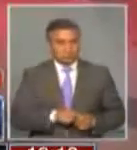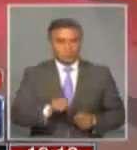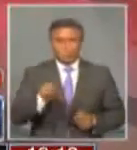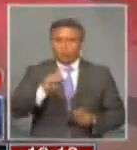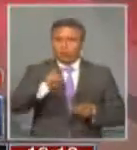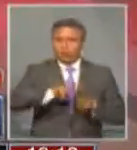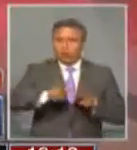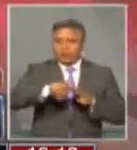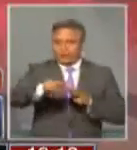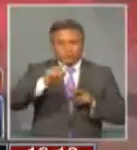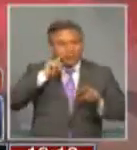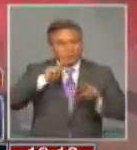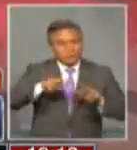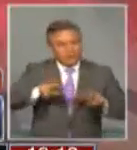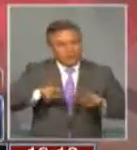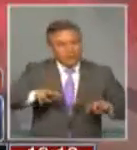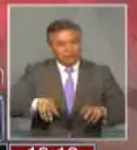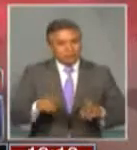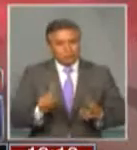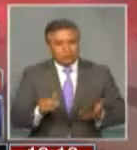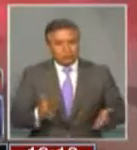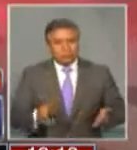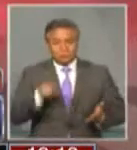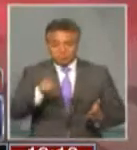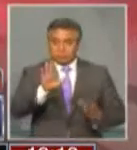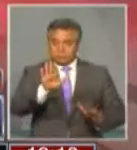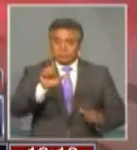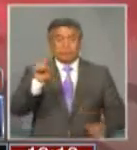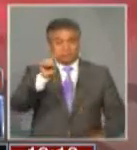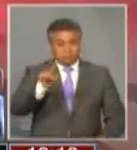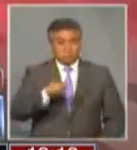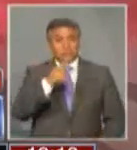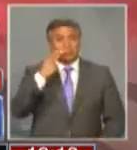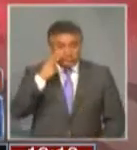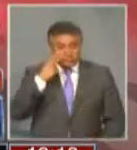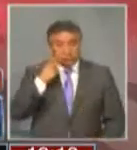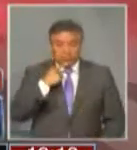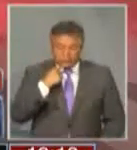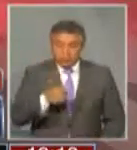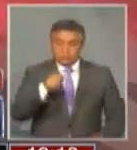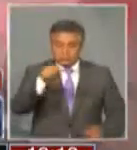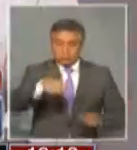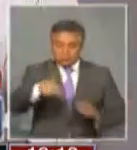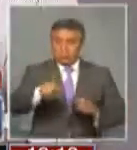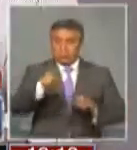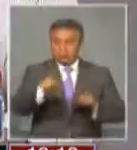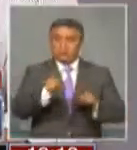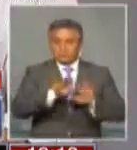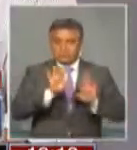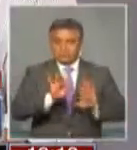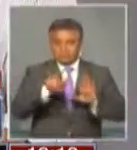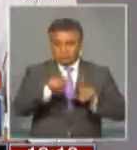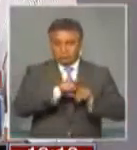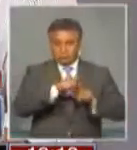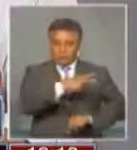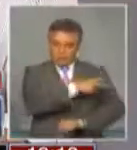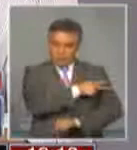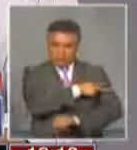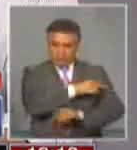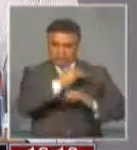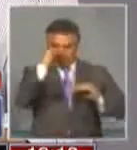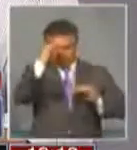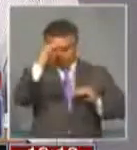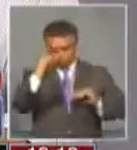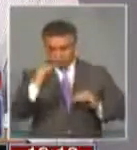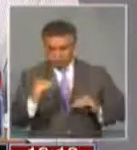No hizo la investigación. A ver, el Servicio de Impuestos Internos, tal como pasó con el tema Johnson, es un servicio jerarquizado, ¿ya?